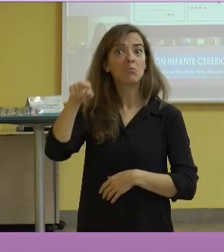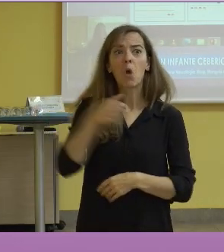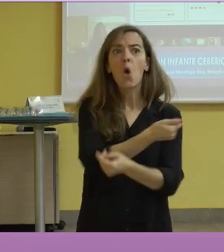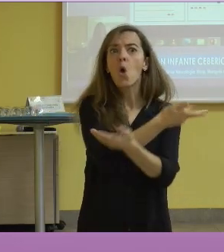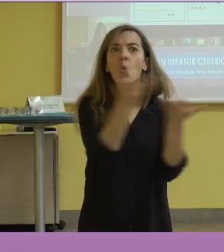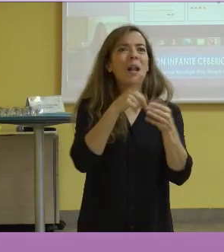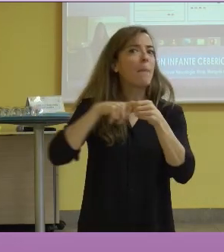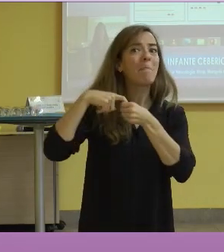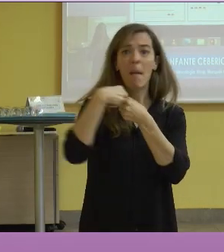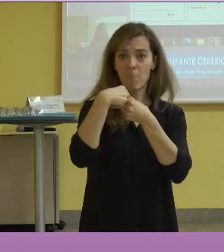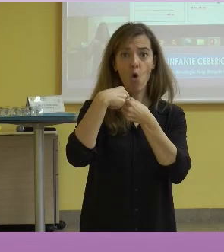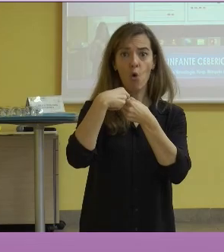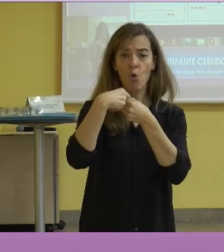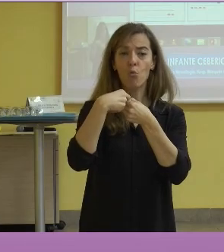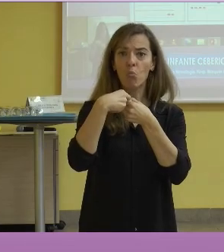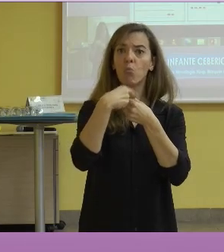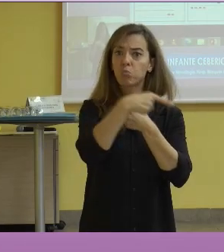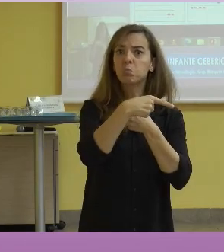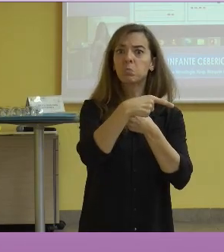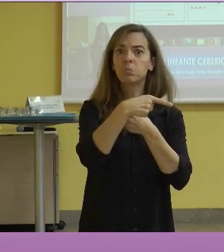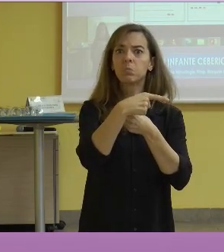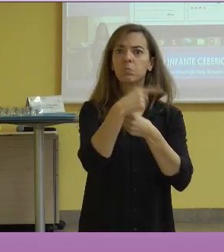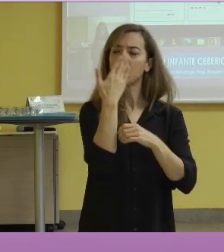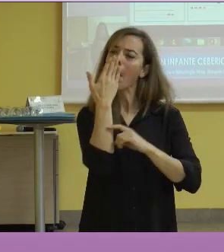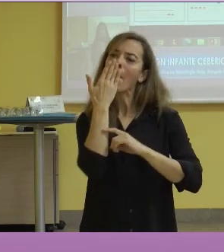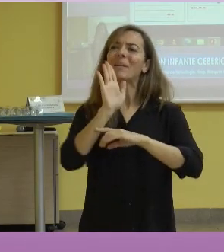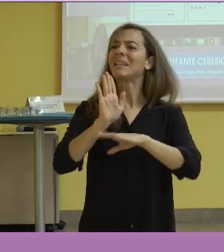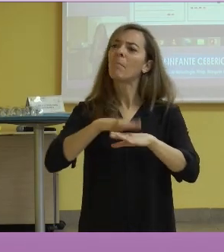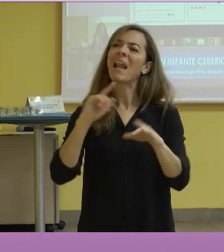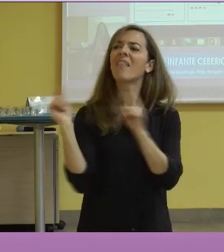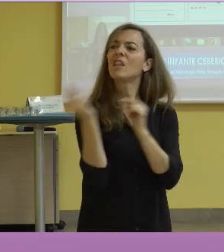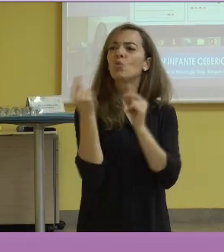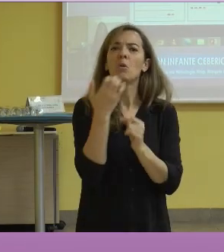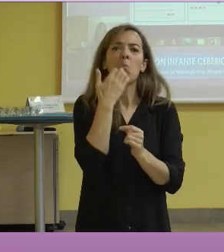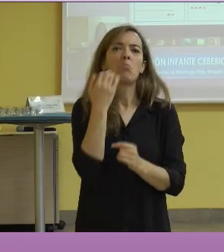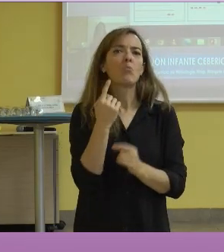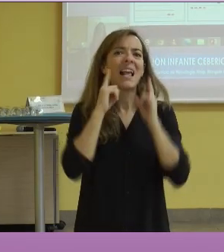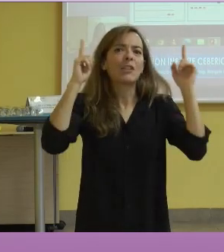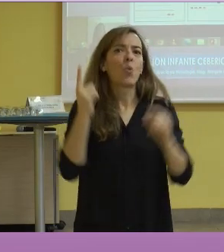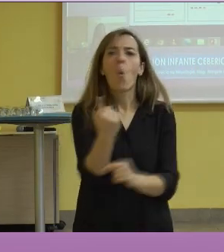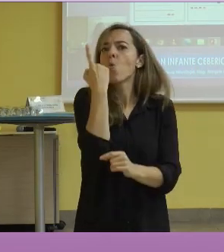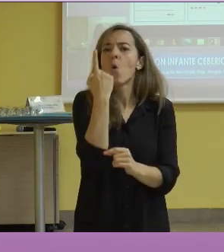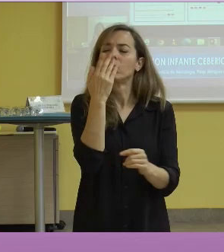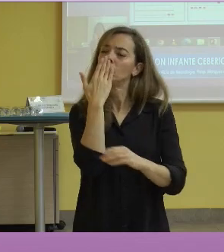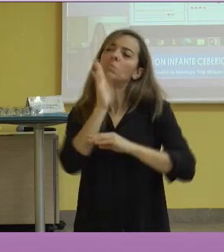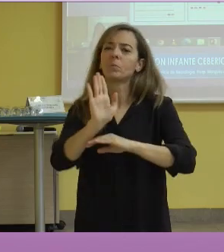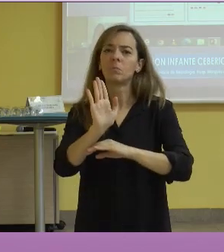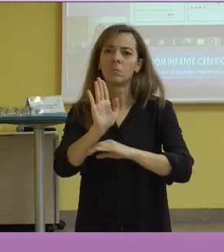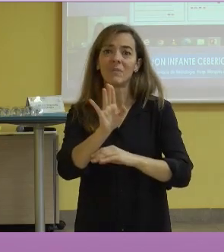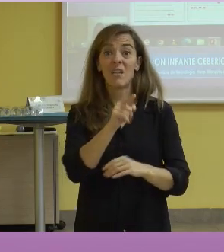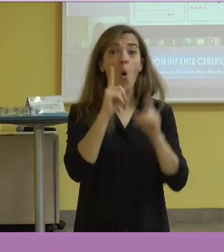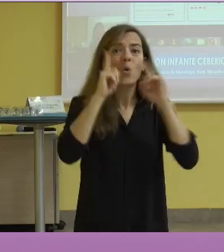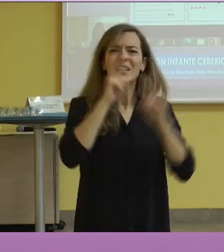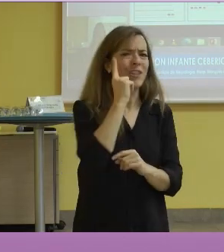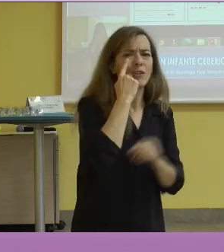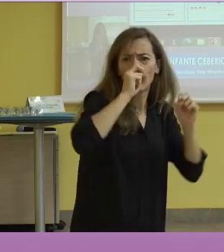miembro de la red, ¿no?, pues pueda presentar a discusión casos bueno, sin diagnosticar,